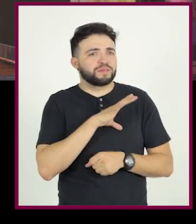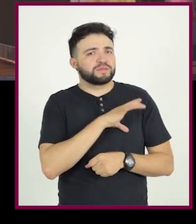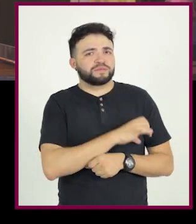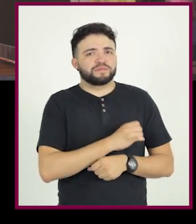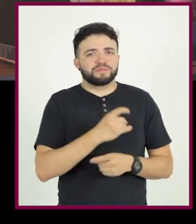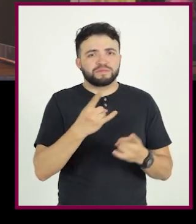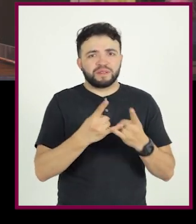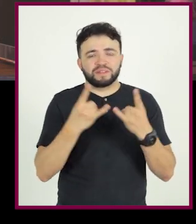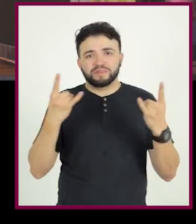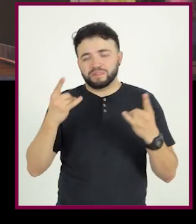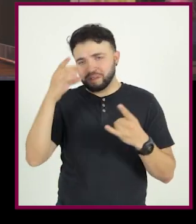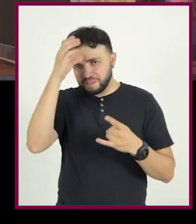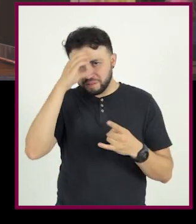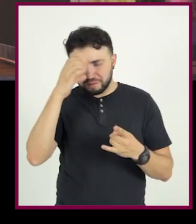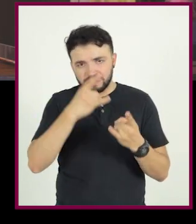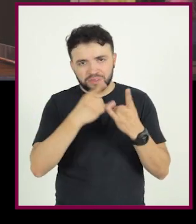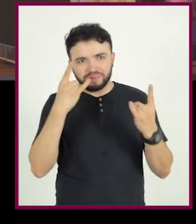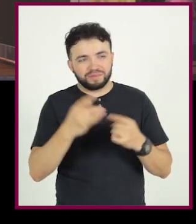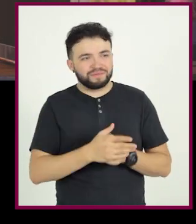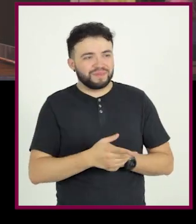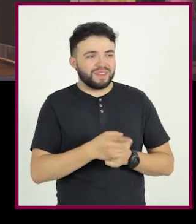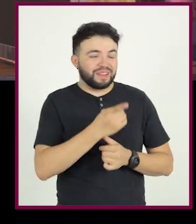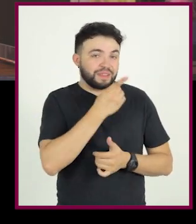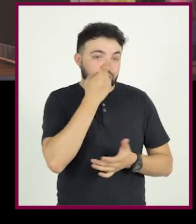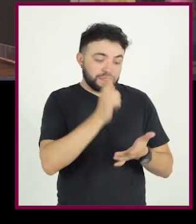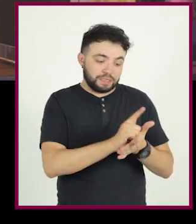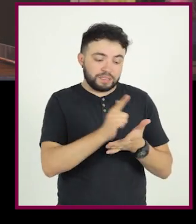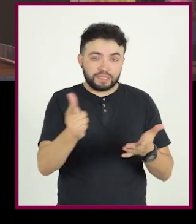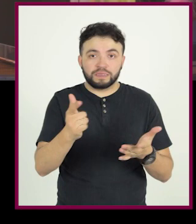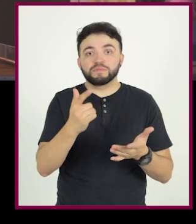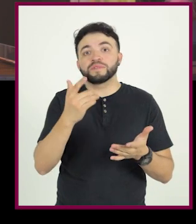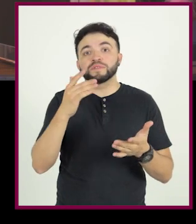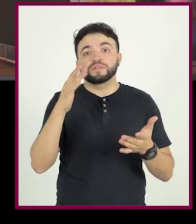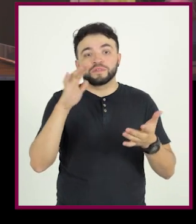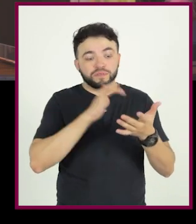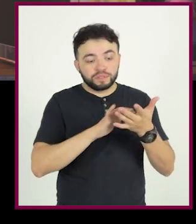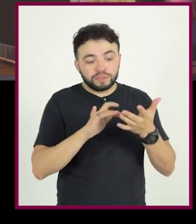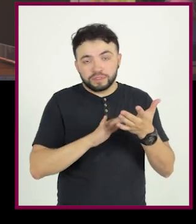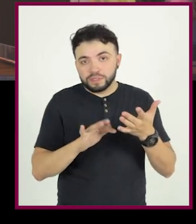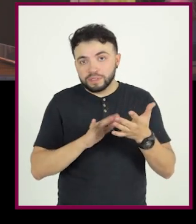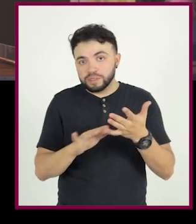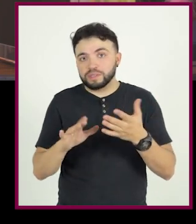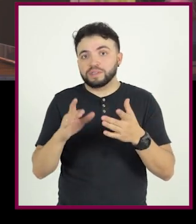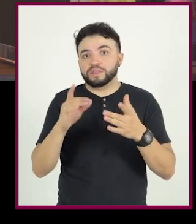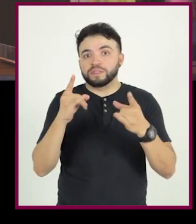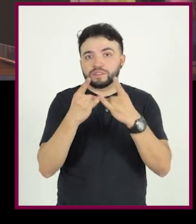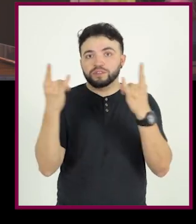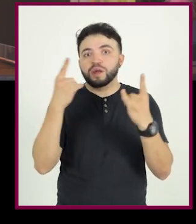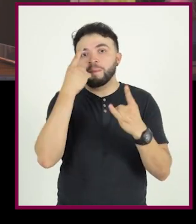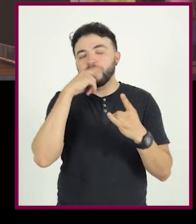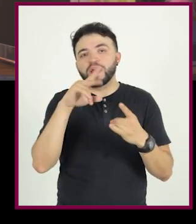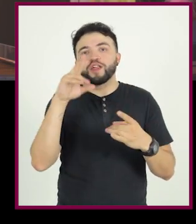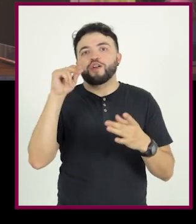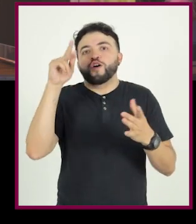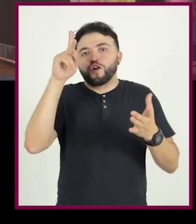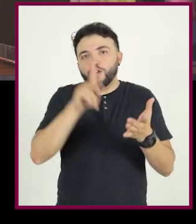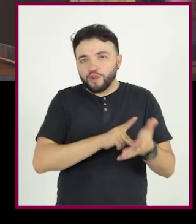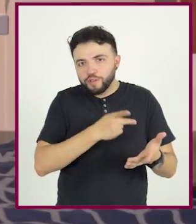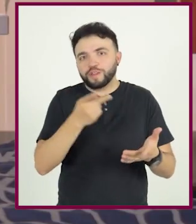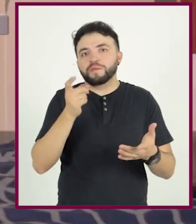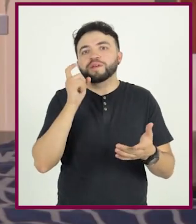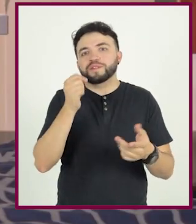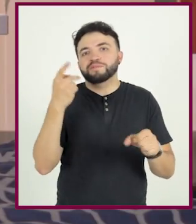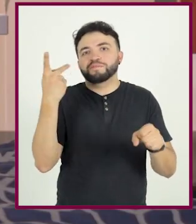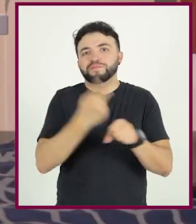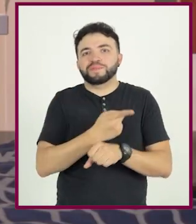materia de conciencia histórica? ¿Qué piensas de esto? Lo que dicen los libros es que estudiamos historia para no repetir los errores del pasado, pero